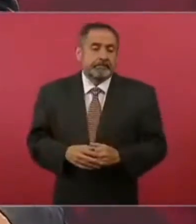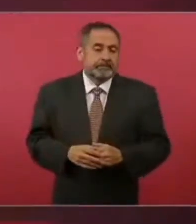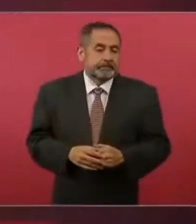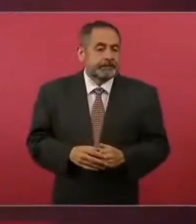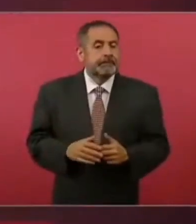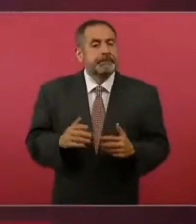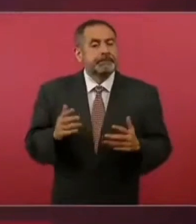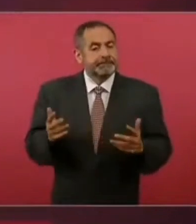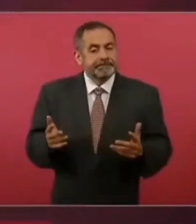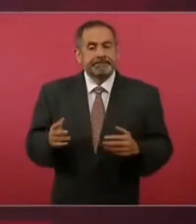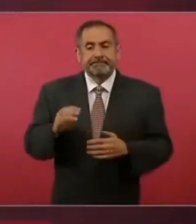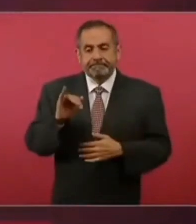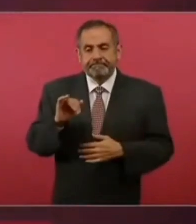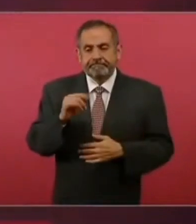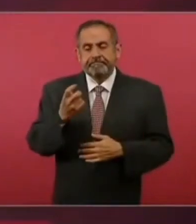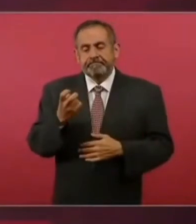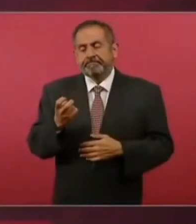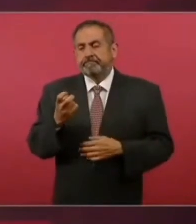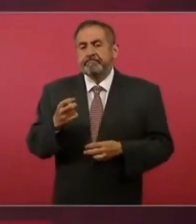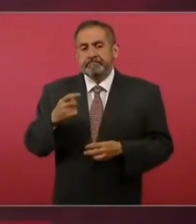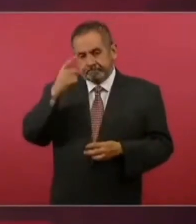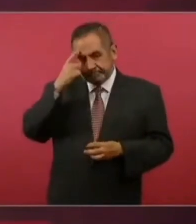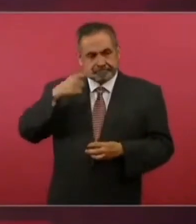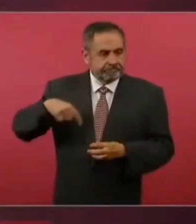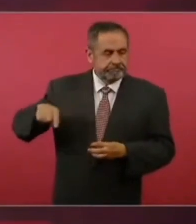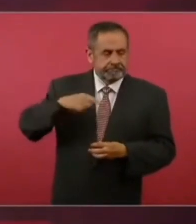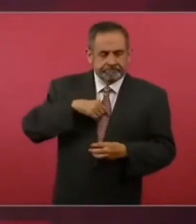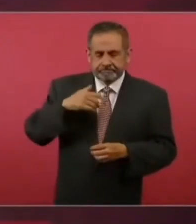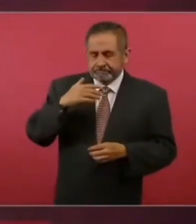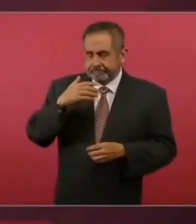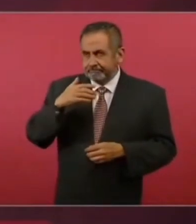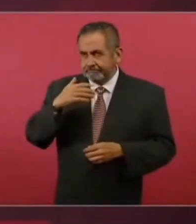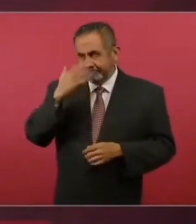Entonces sí es motivo para celebrar